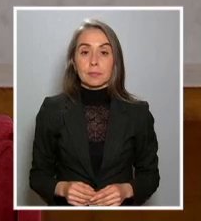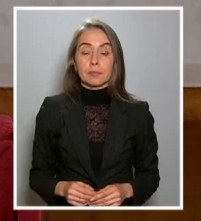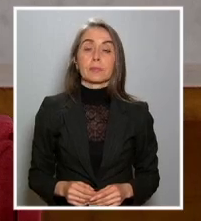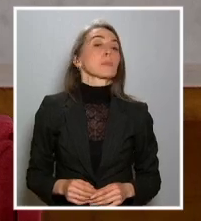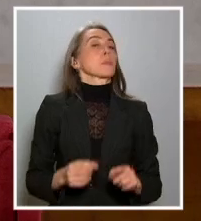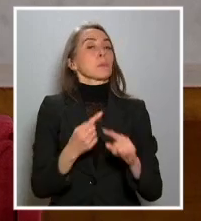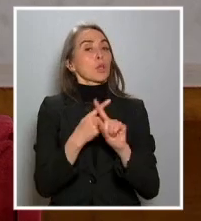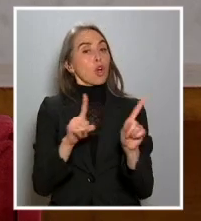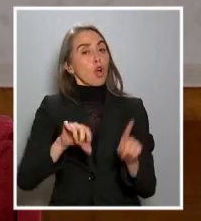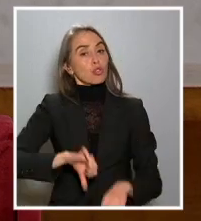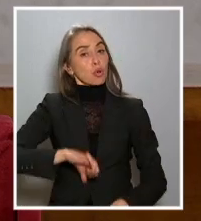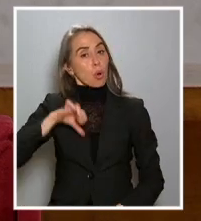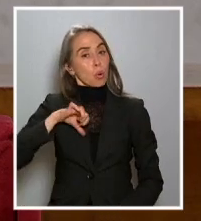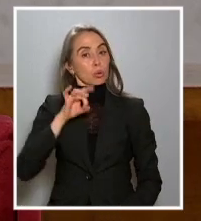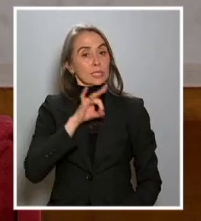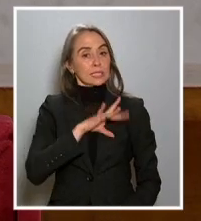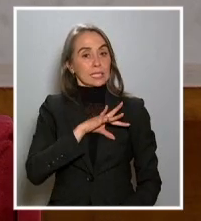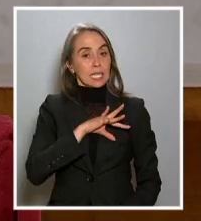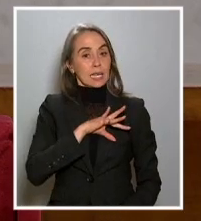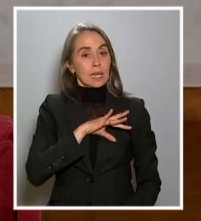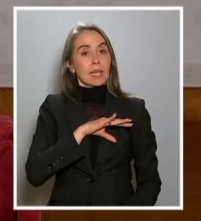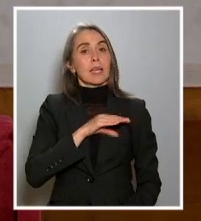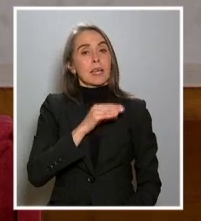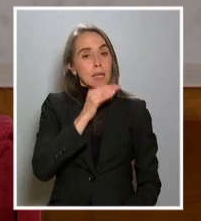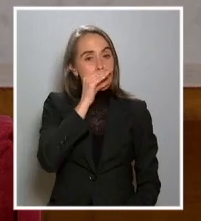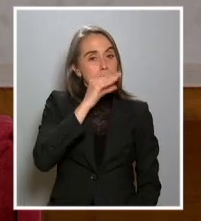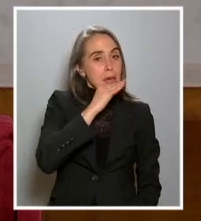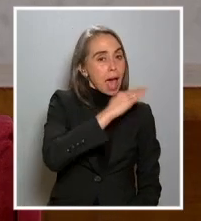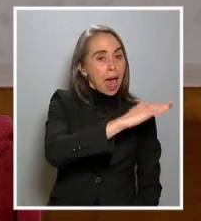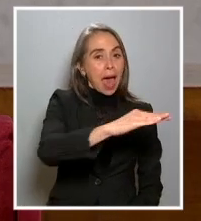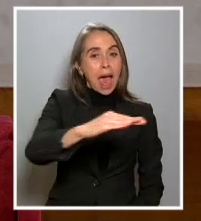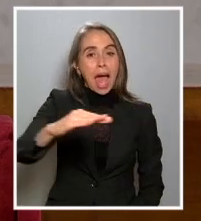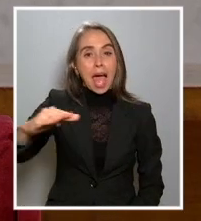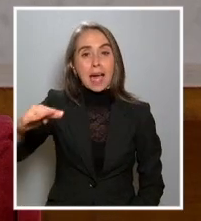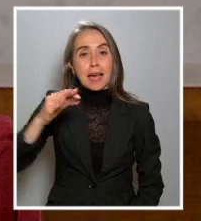Otro orgullo de Chile es su agricultura.